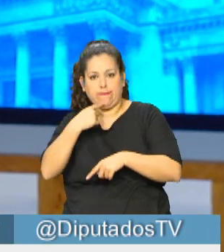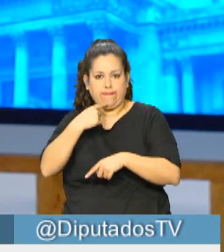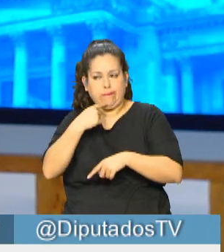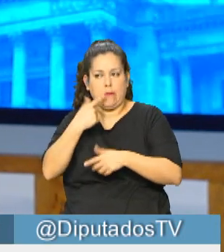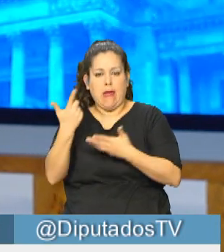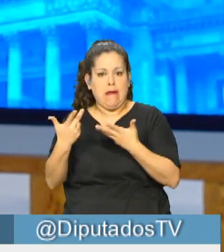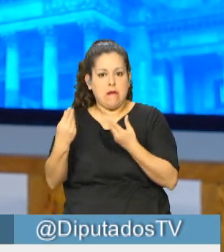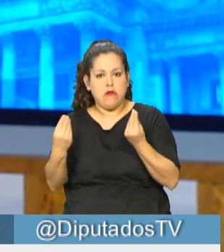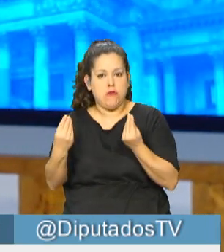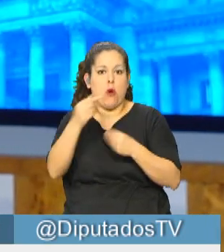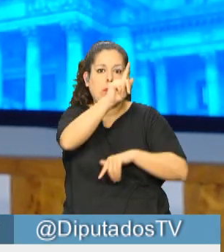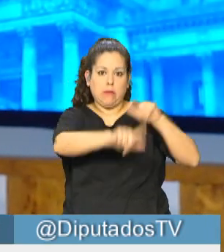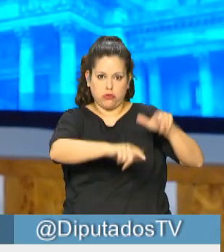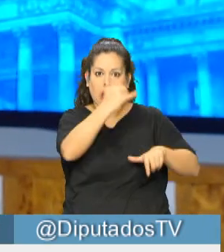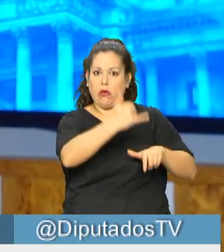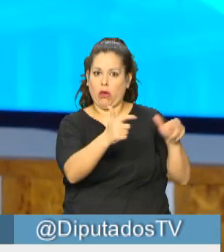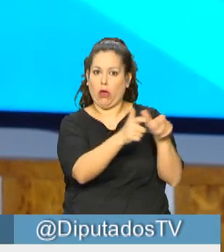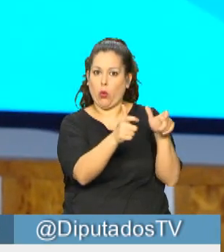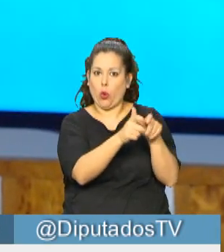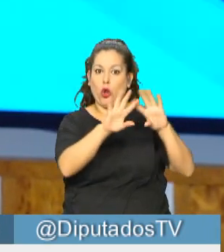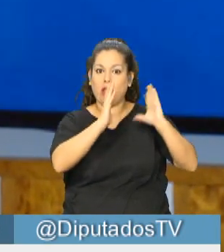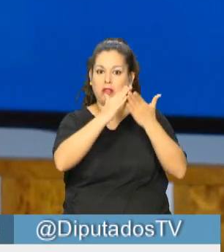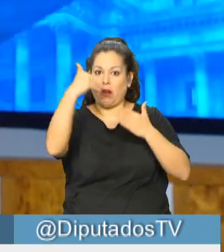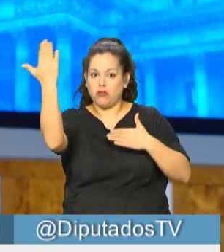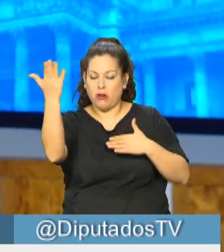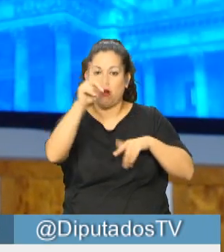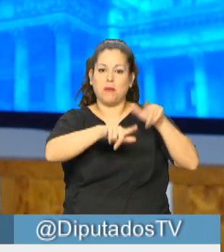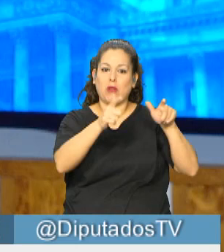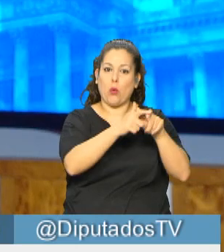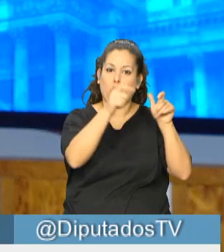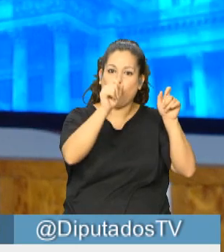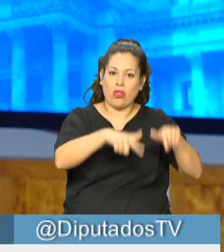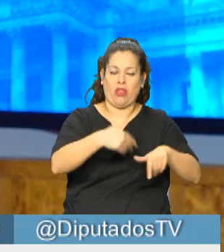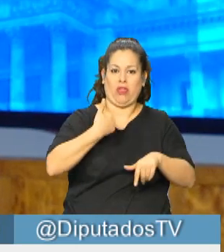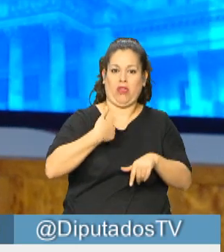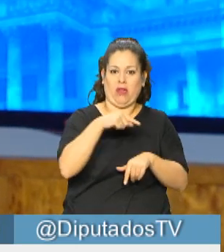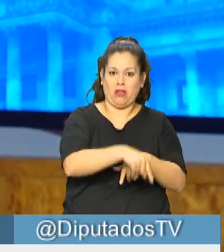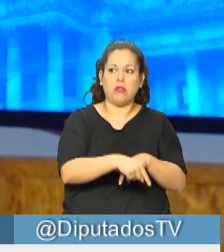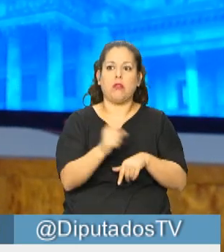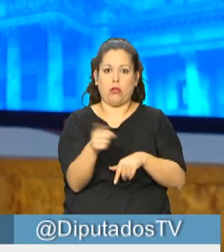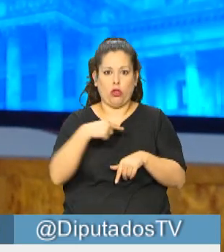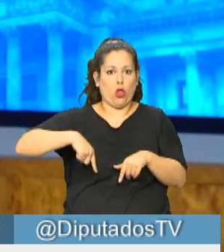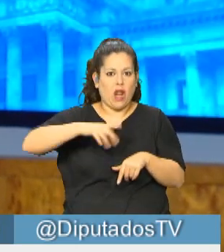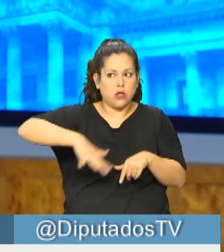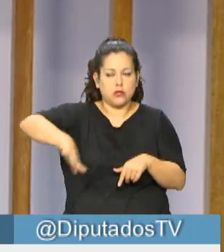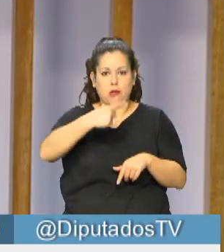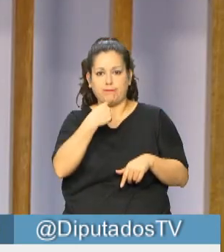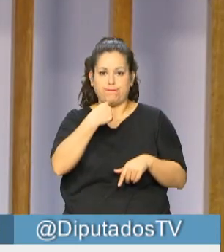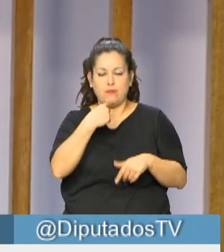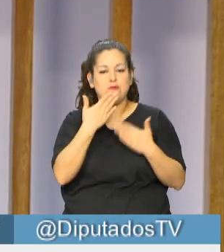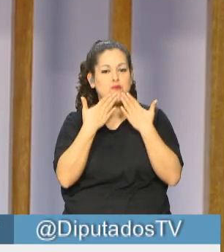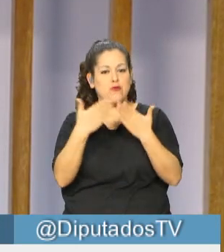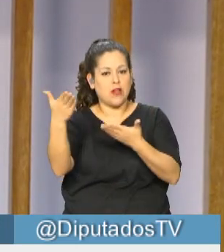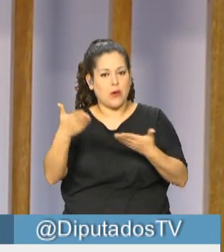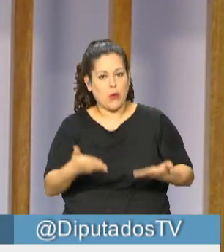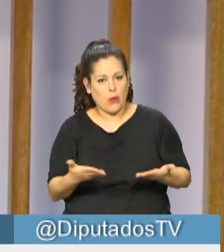expectante, a los acreedores internacionales y nacionales también expectantes, y sin duda a toda la sociedad. Bienvenido y muchas gracias por compartir